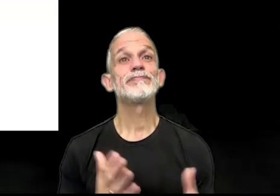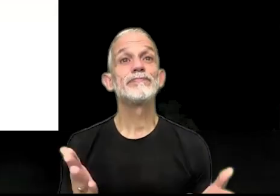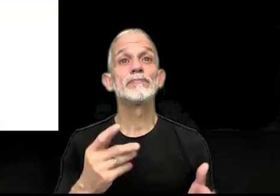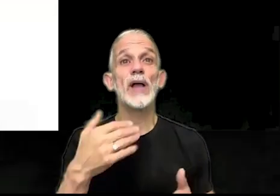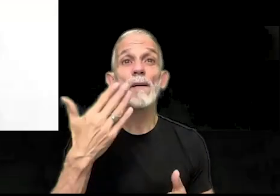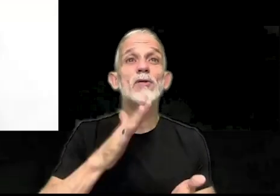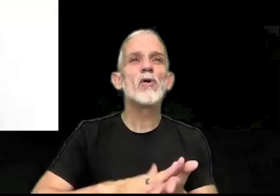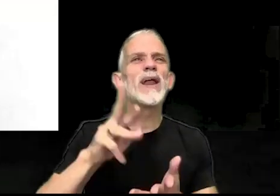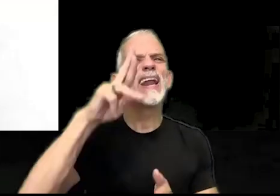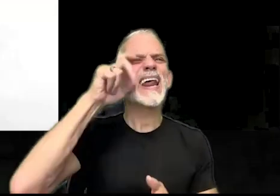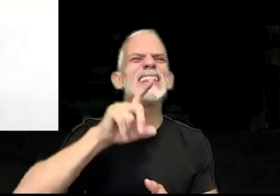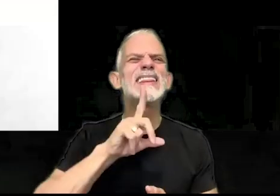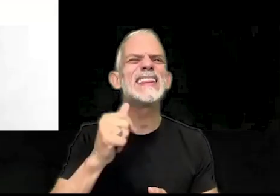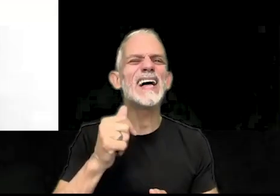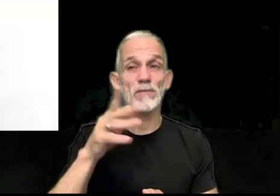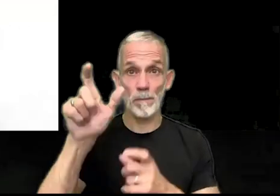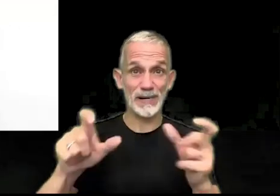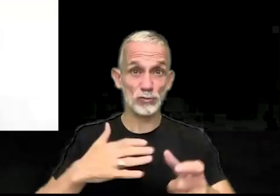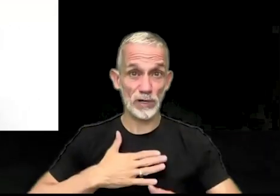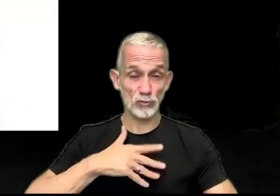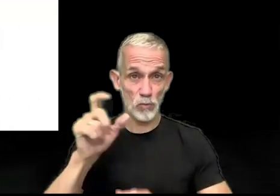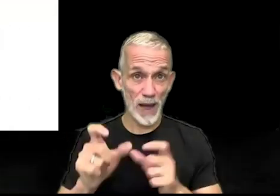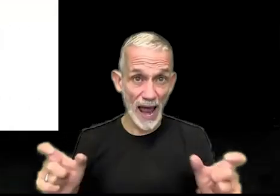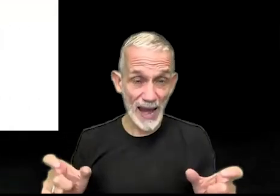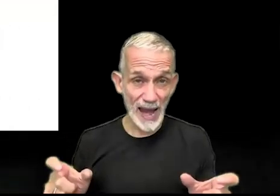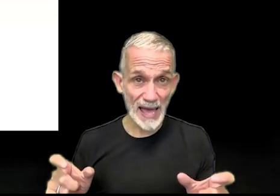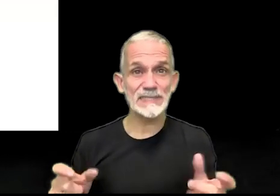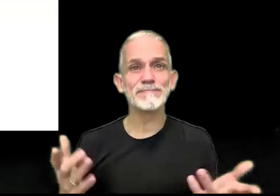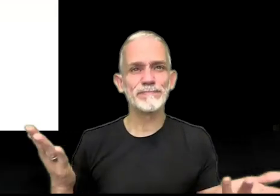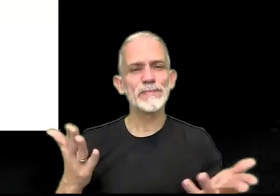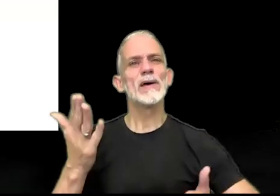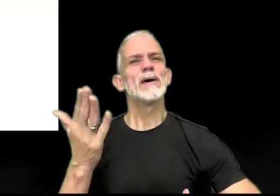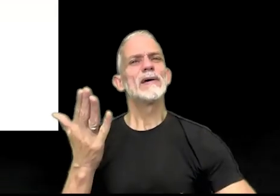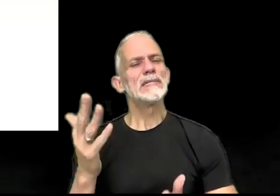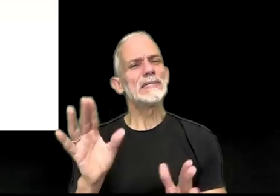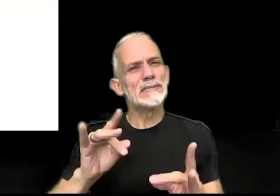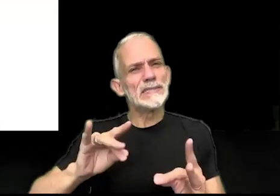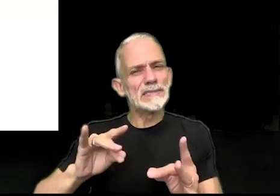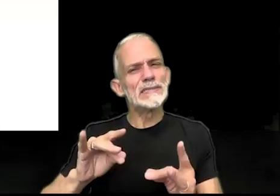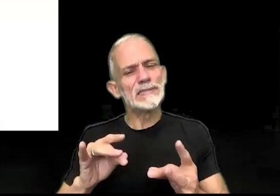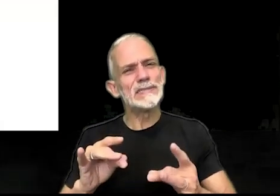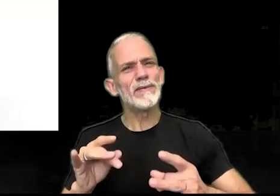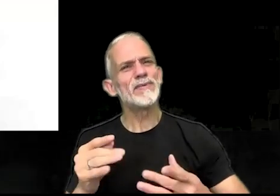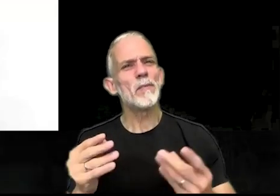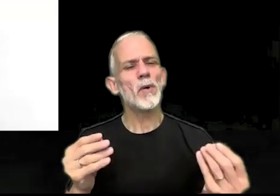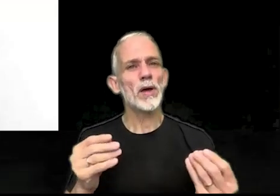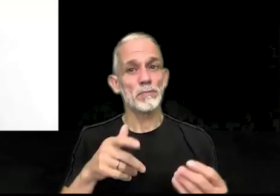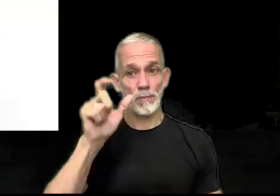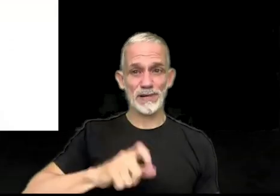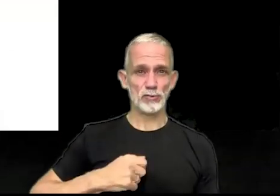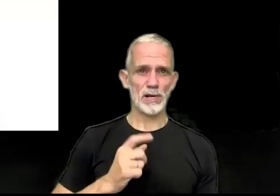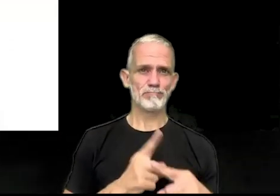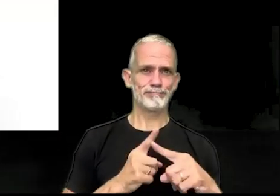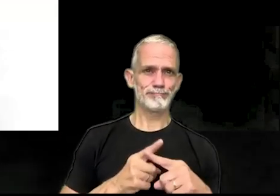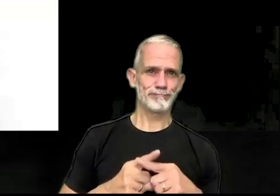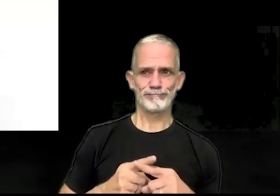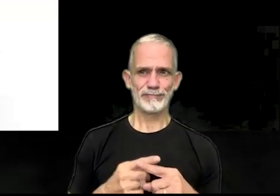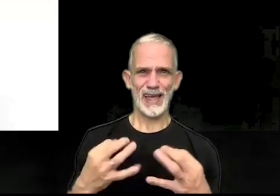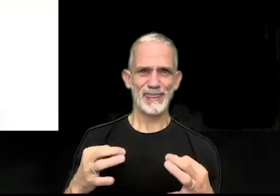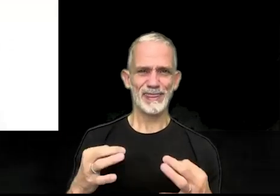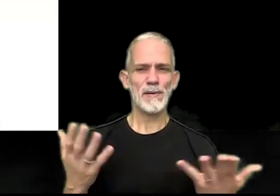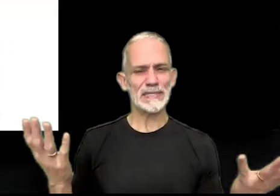Cuando uno habla de rentas, las personas humanas tienen la complejidad de que el liquidador tiene